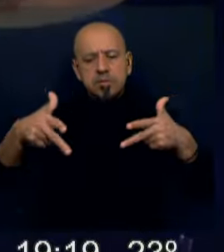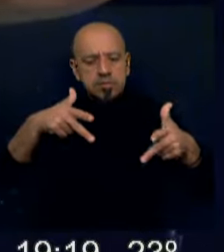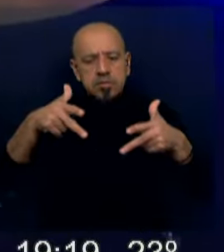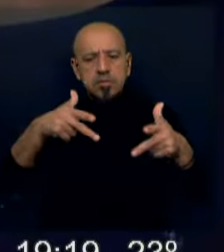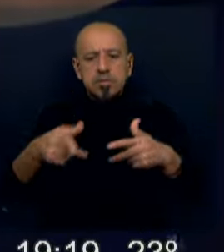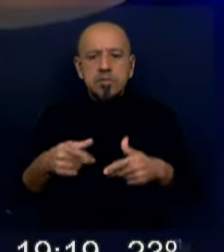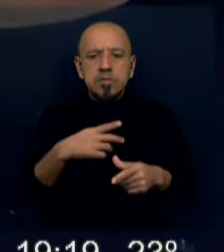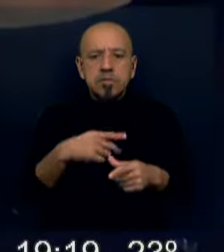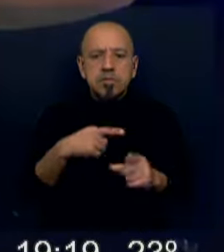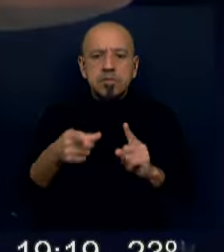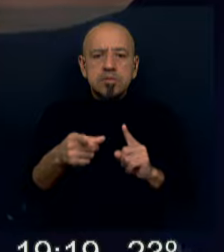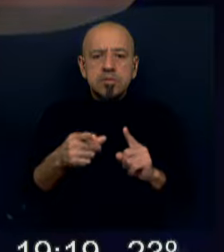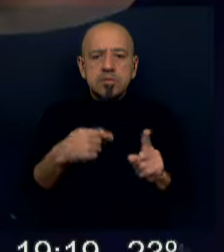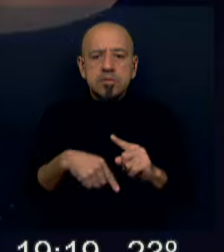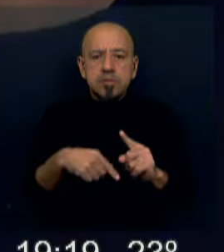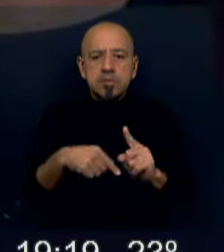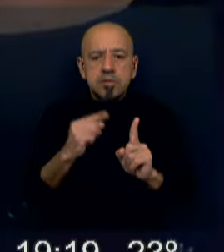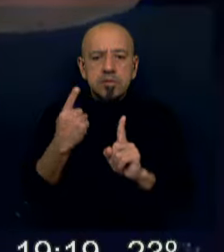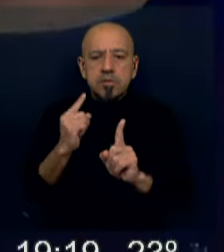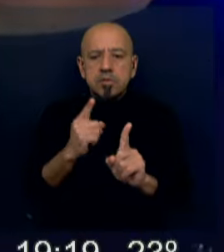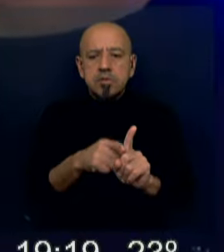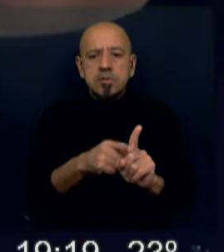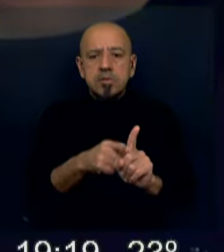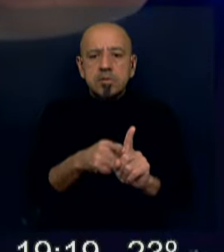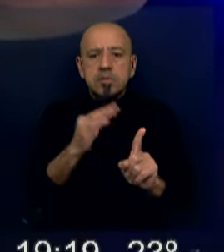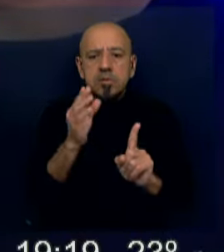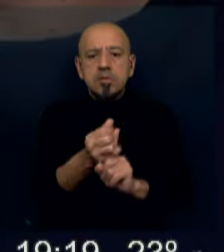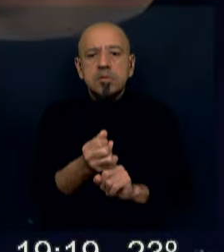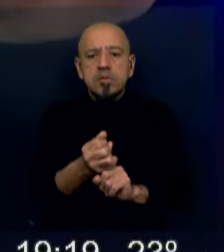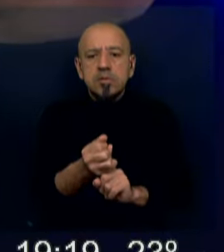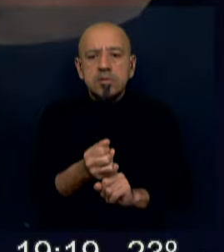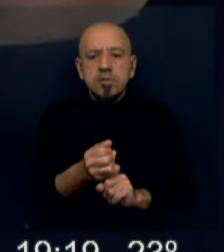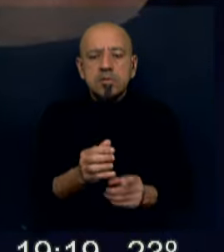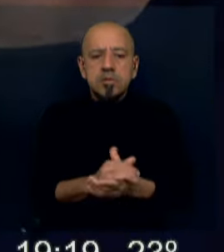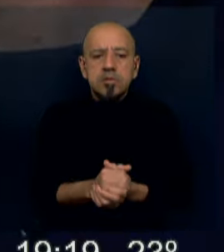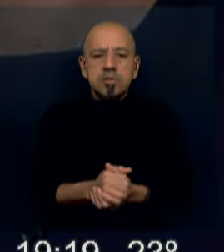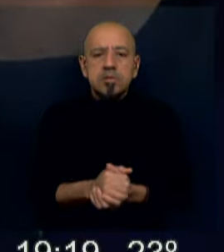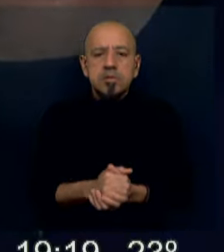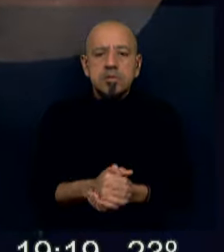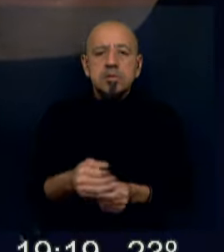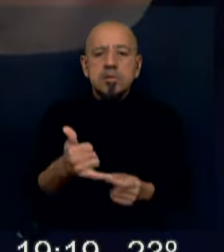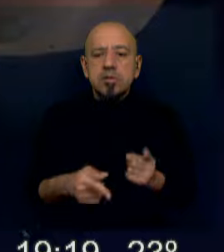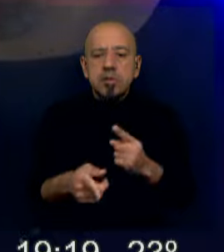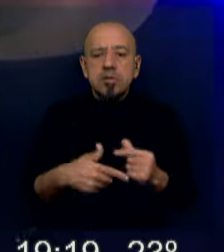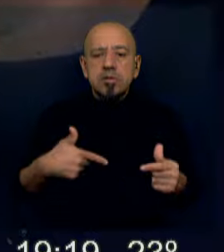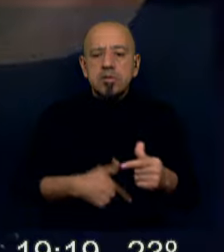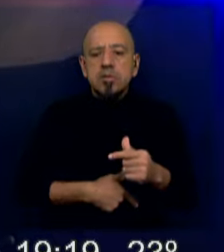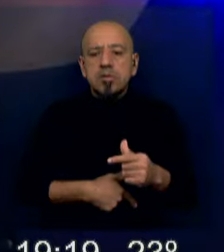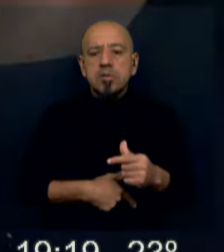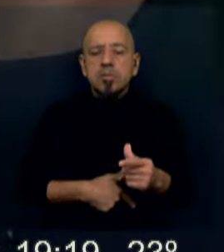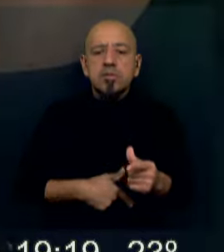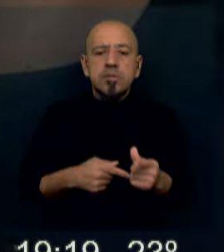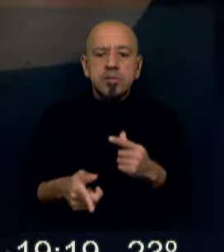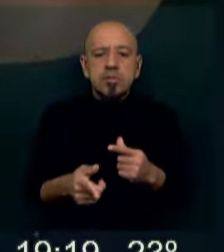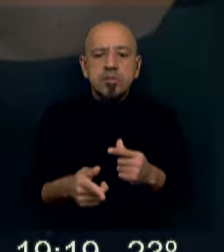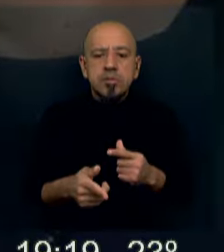entorno, y una vez finalizado el partido se hace el seguimiento a esa persona y a ese vehículo y es cuando se logra detener. La persona efectivamente tiene un arma de fuego. Exactamente, tiene